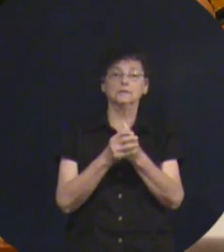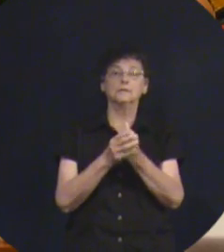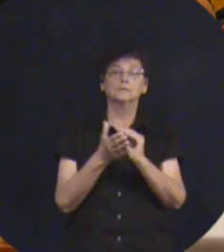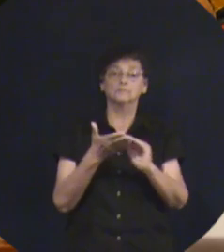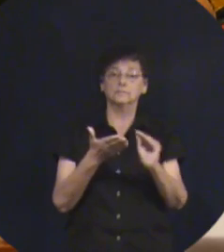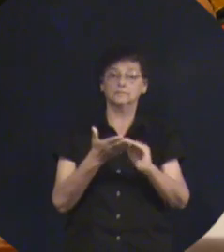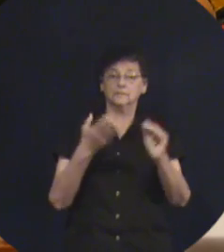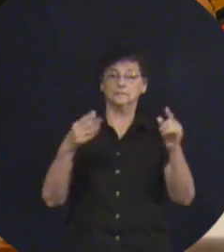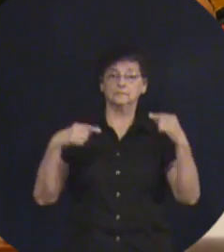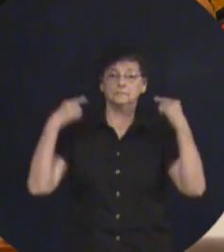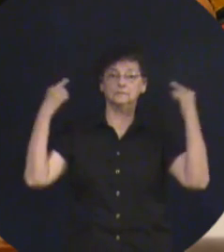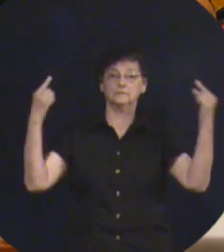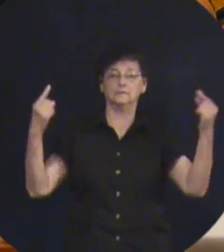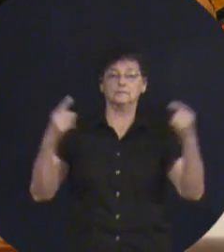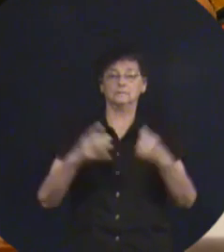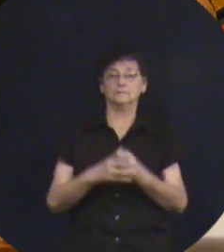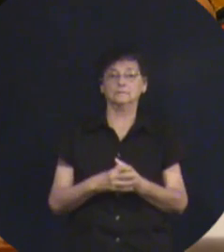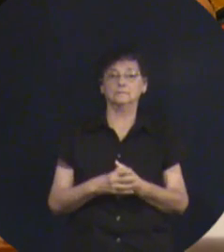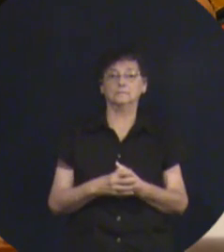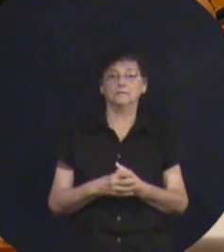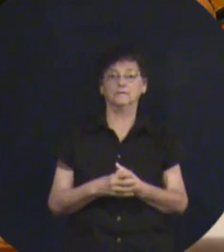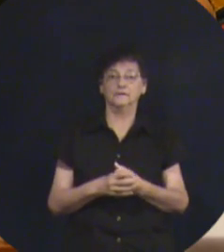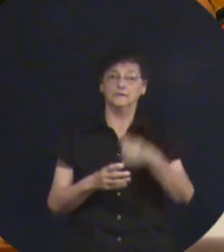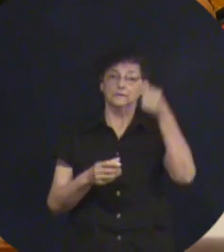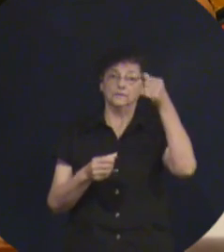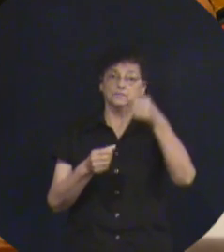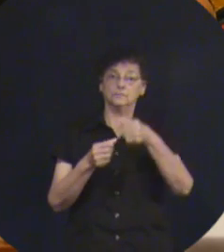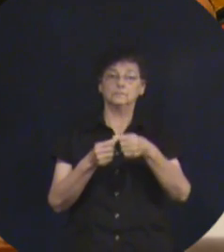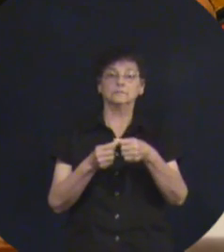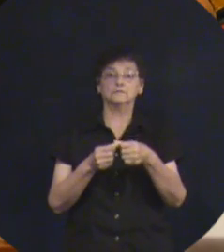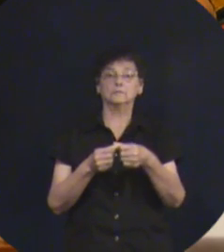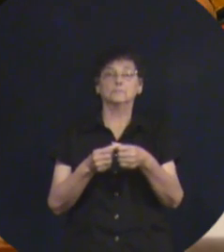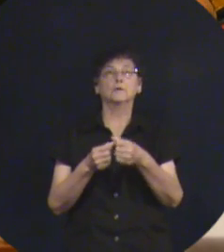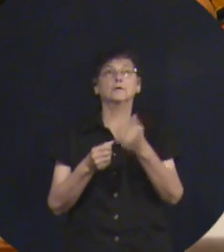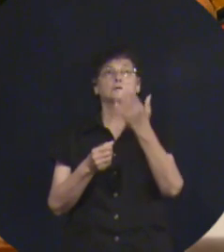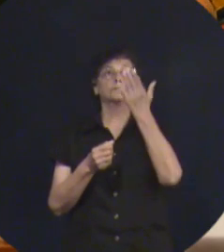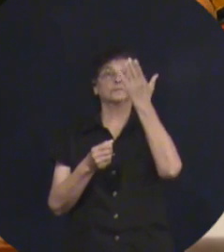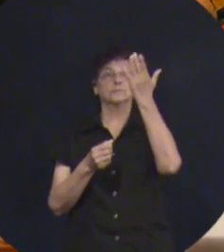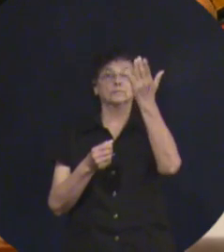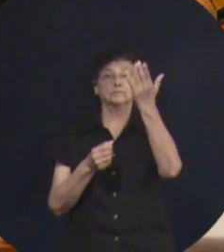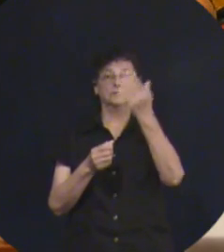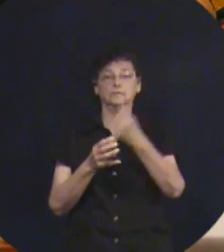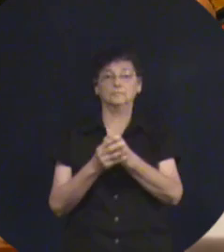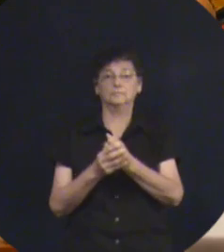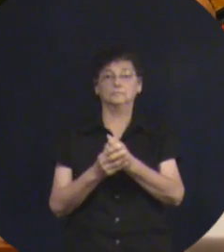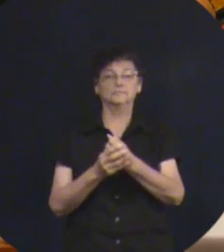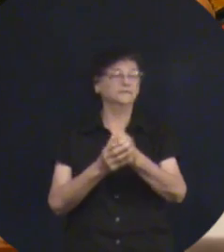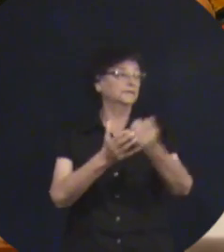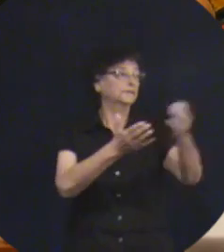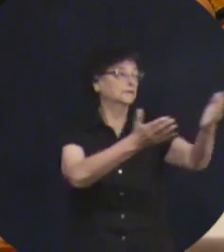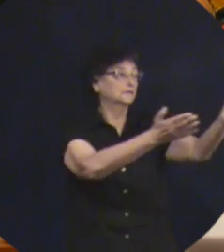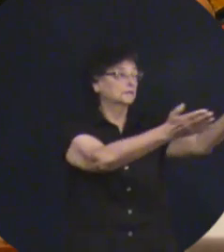para el perdón de los pecados. Haced esto en conmemoración mía.